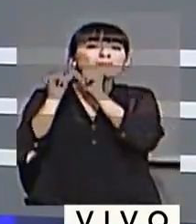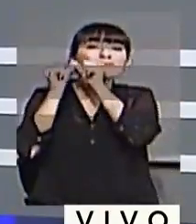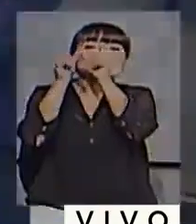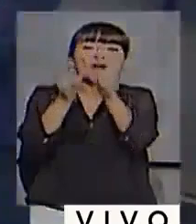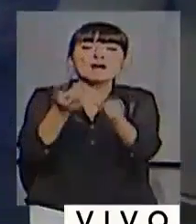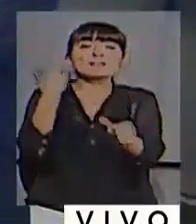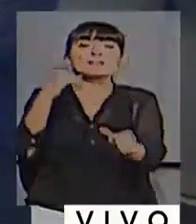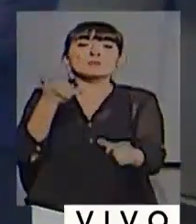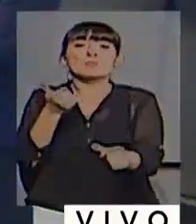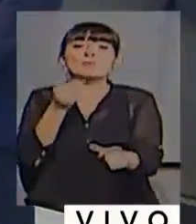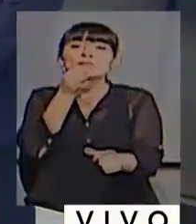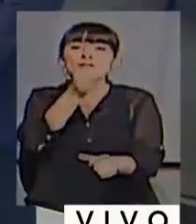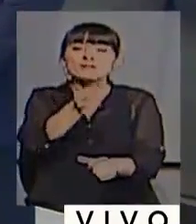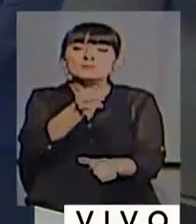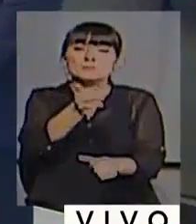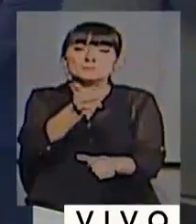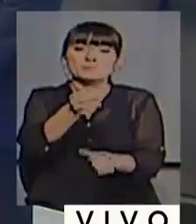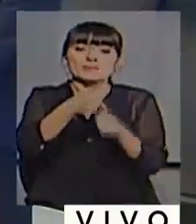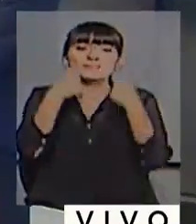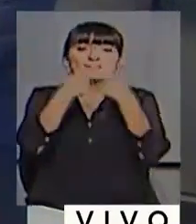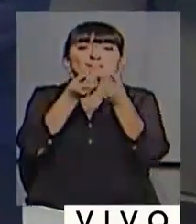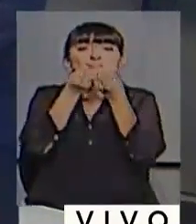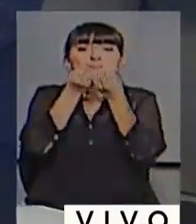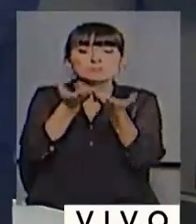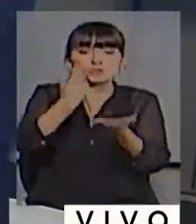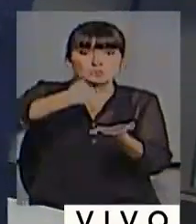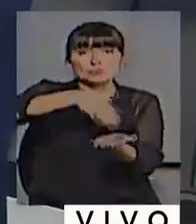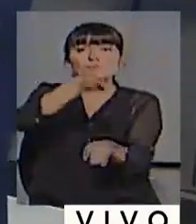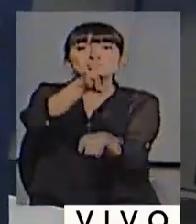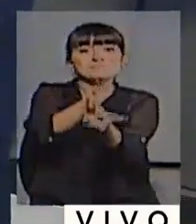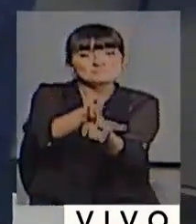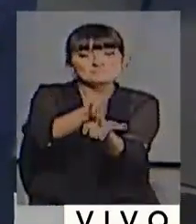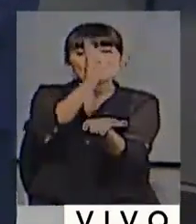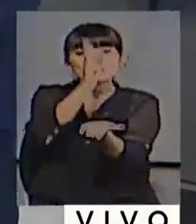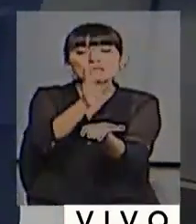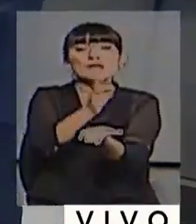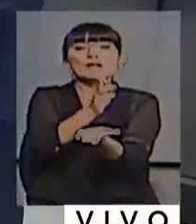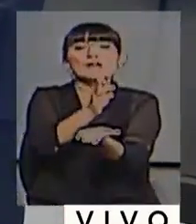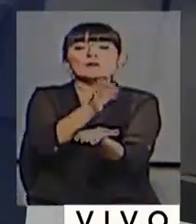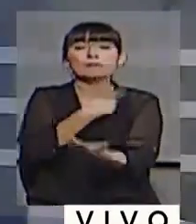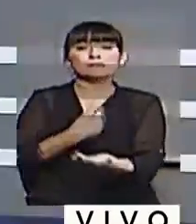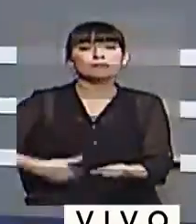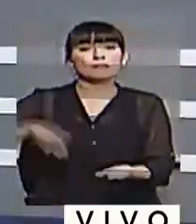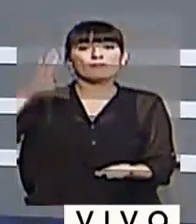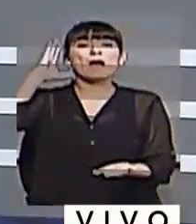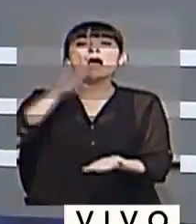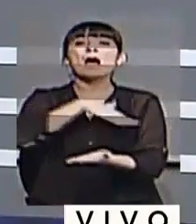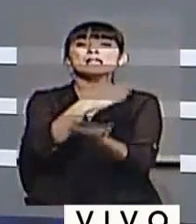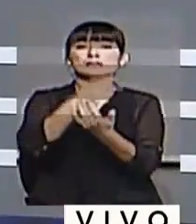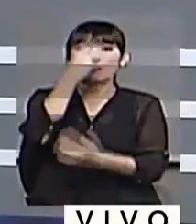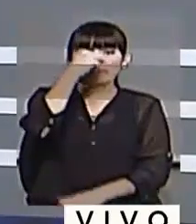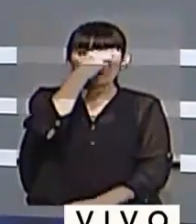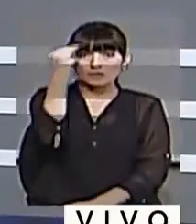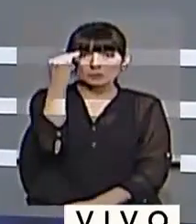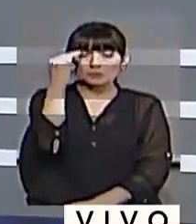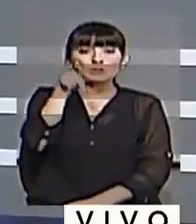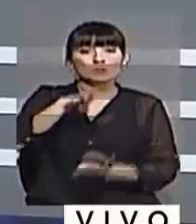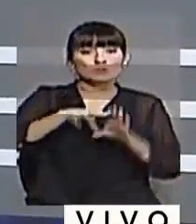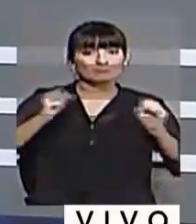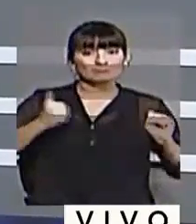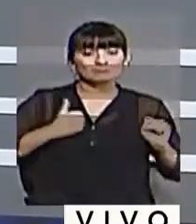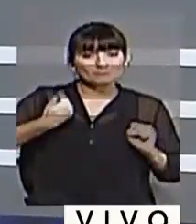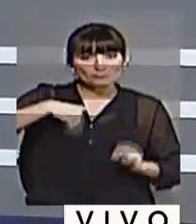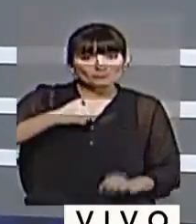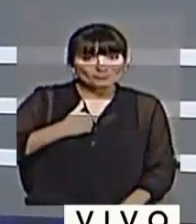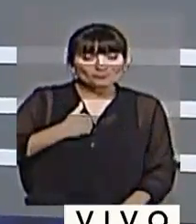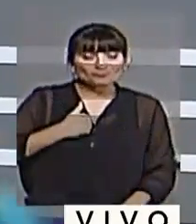dijimos el jueves en una declaración de la directiva. Nosotros somos leales con la presidenta Bachelet hasta el mes de marzo. Ese es nuestro compromiso y lo vamos a cumplir porque